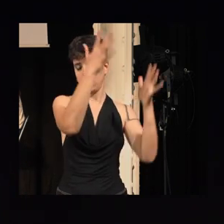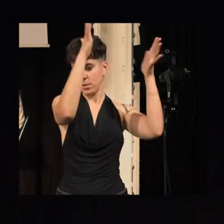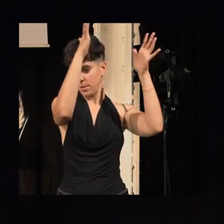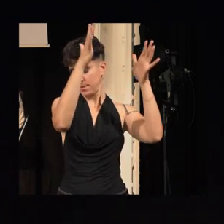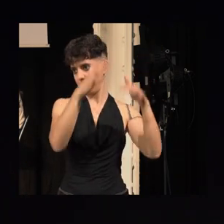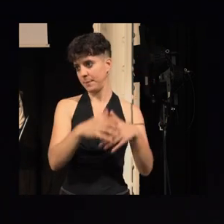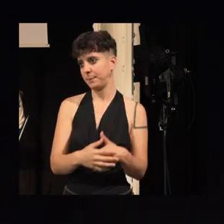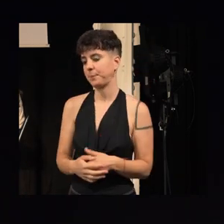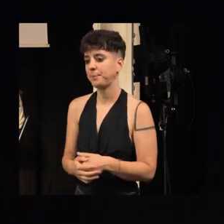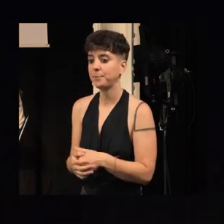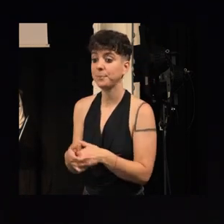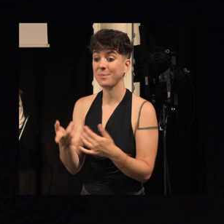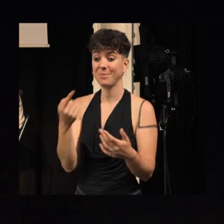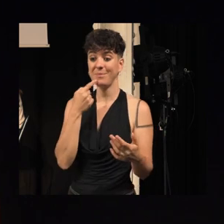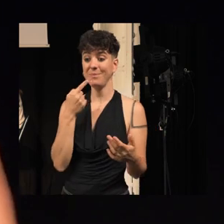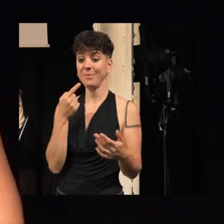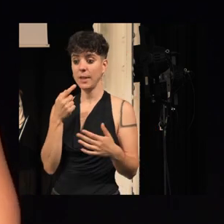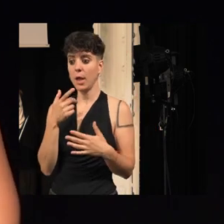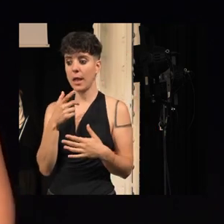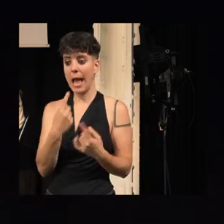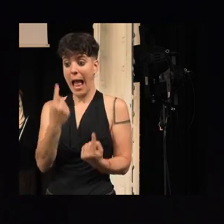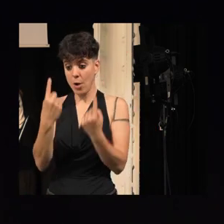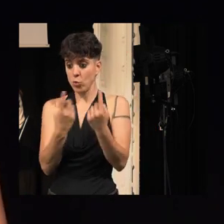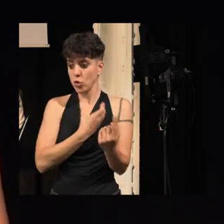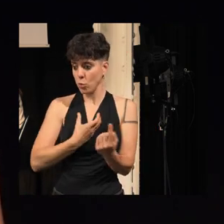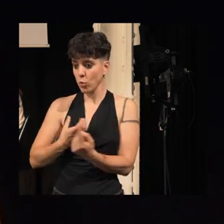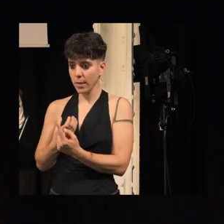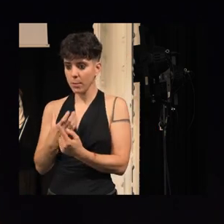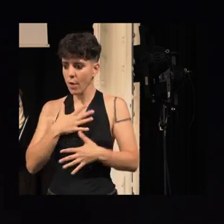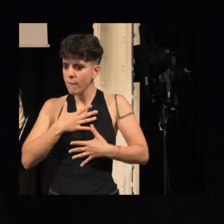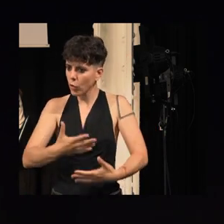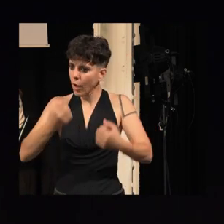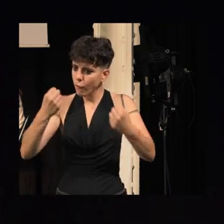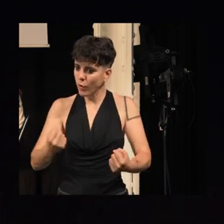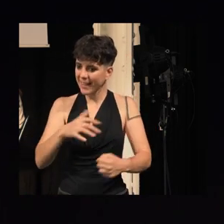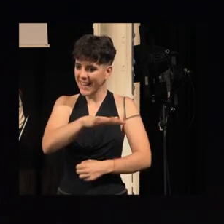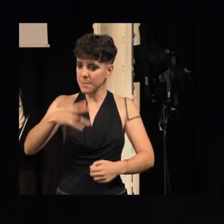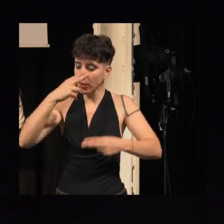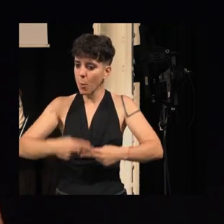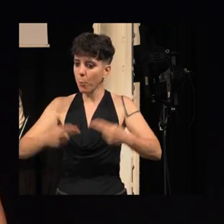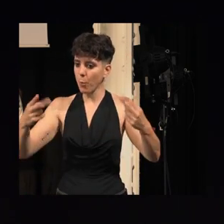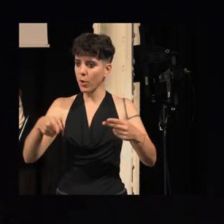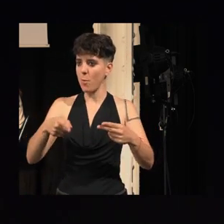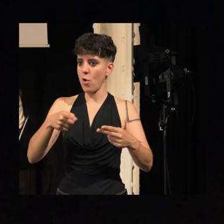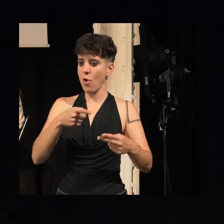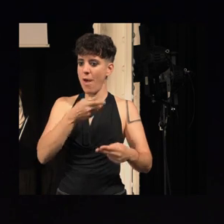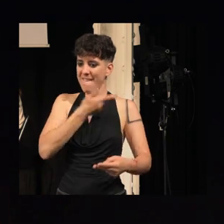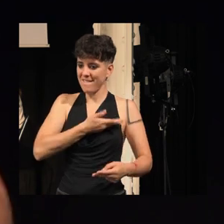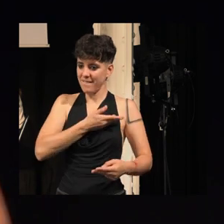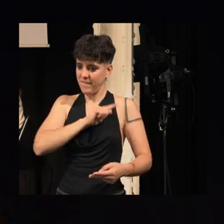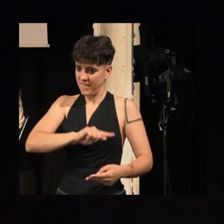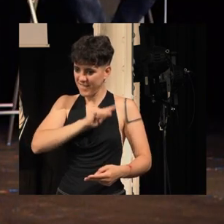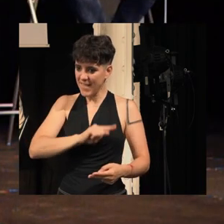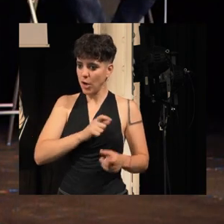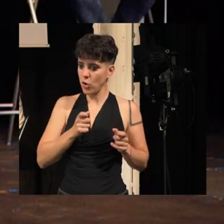Y sin negar la fuerte voluntad de algunos municipios de hacer del espacio público un eje de creación de valores y consciente de la importancia de